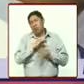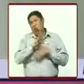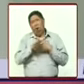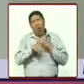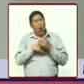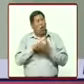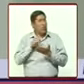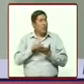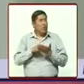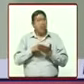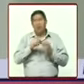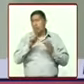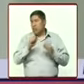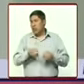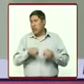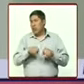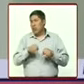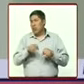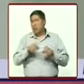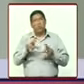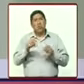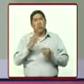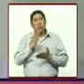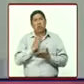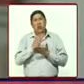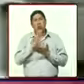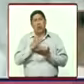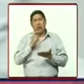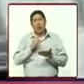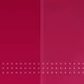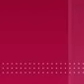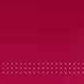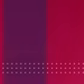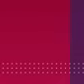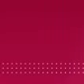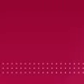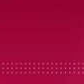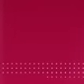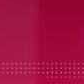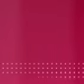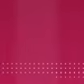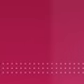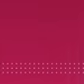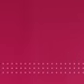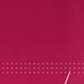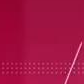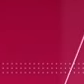todo eso. Y pues no paramos en trabajar de ese modo.